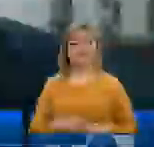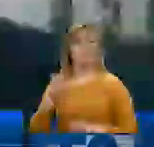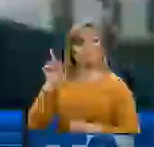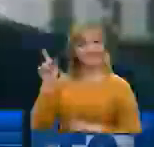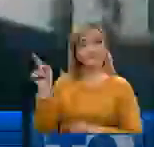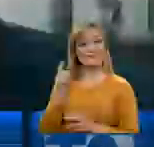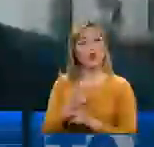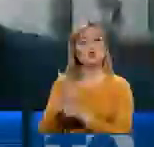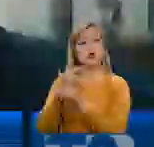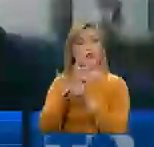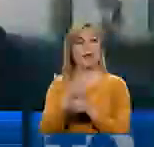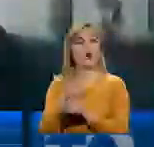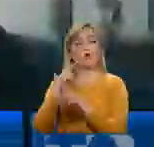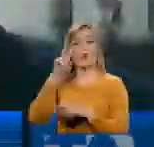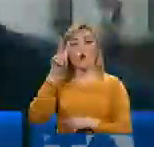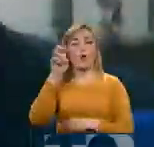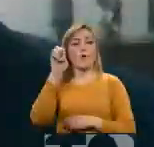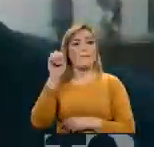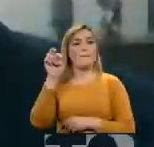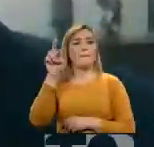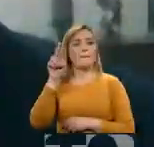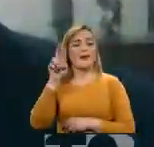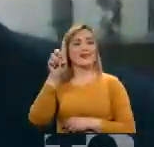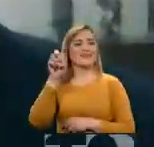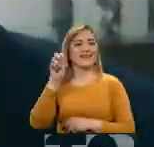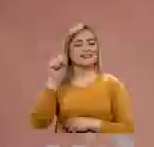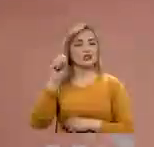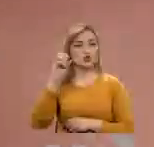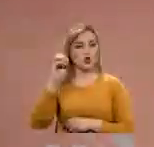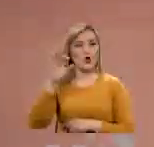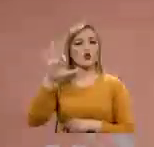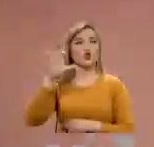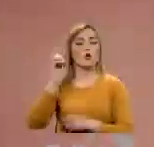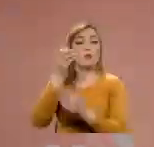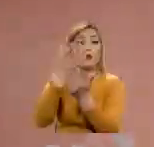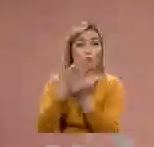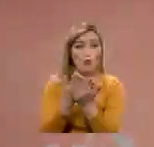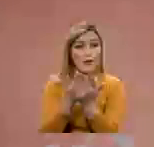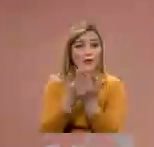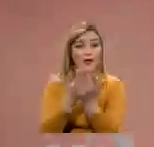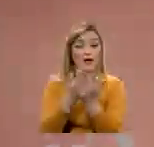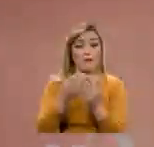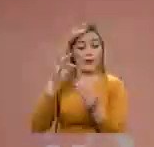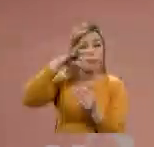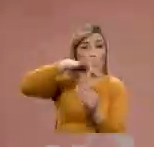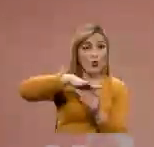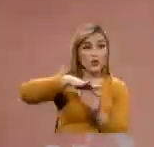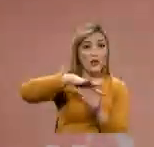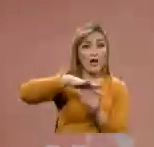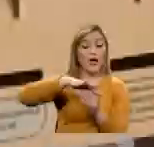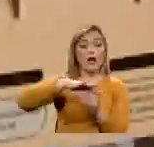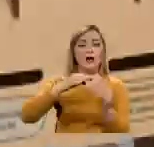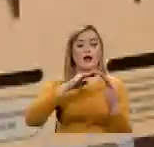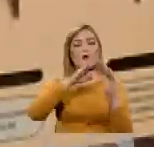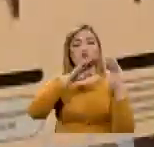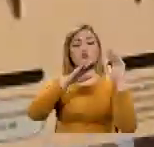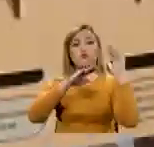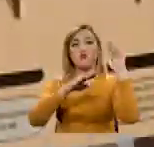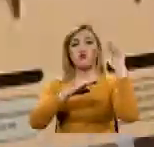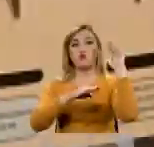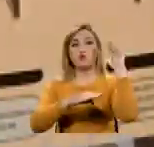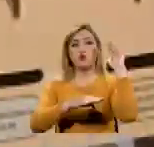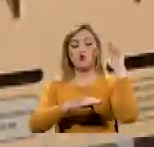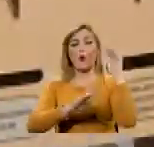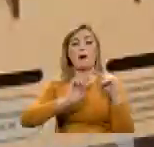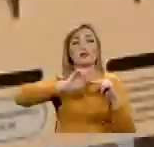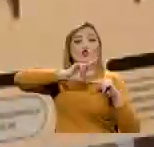El consejero de minoría Luis Verde Soto propone ahora extender la jornada electoral 2 horas para que